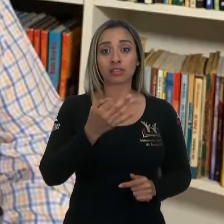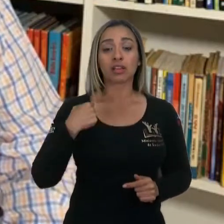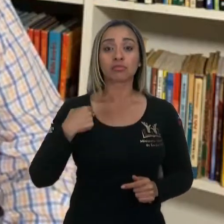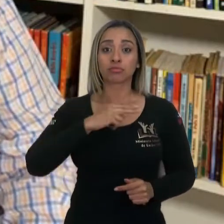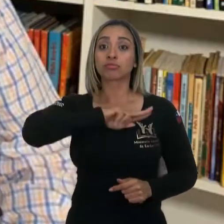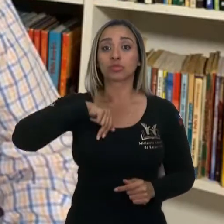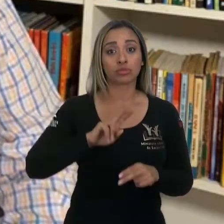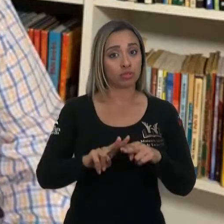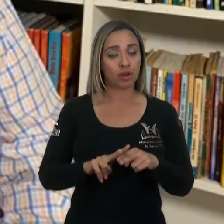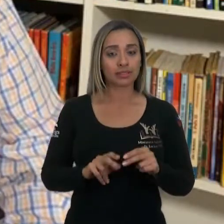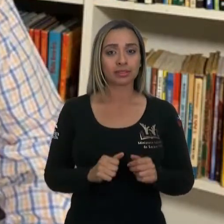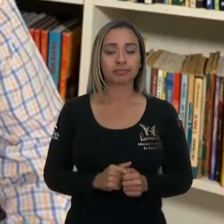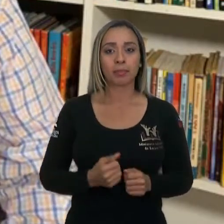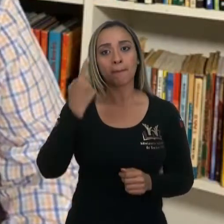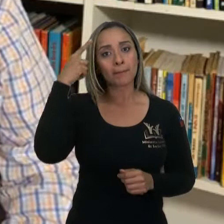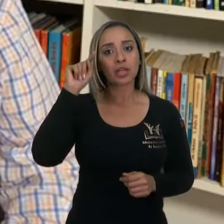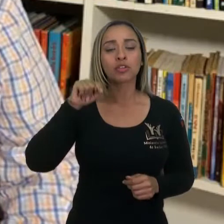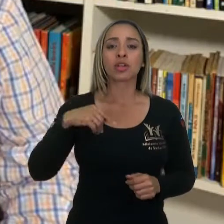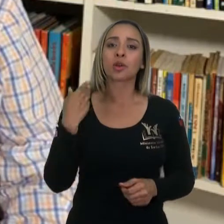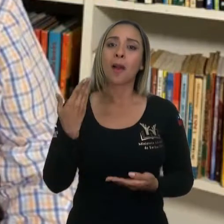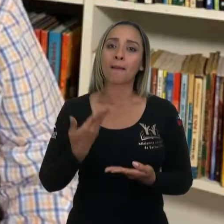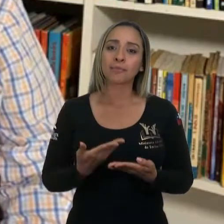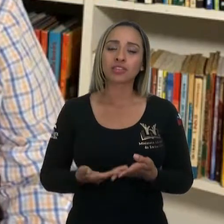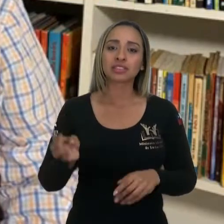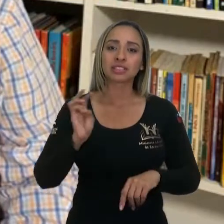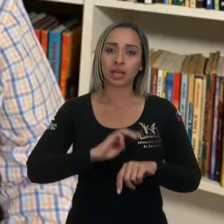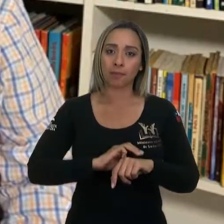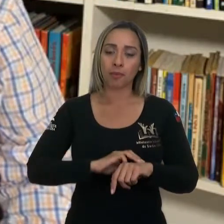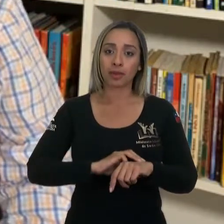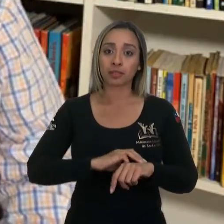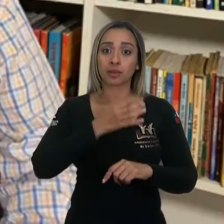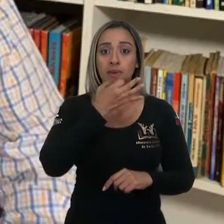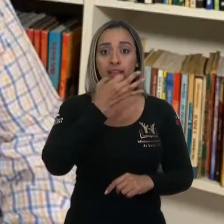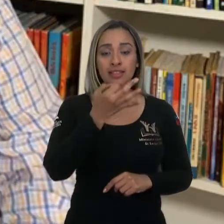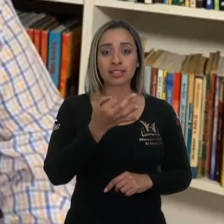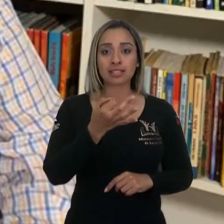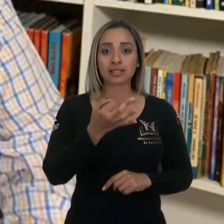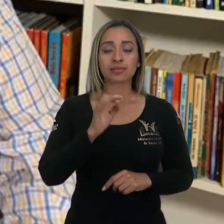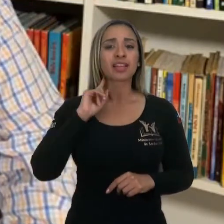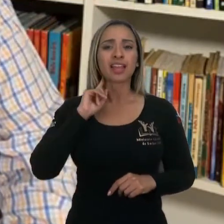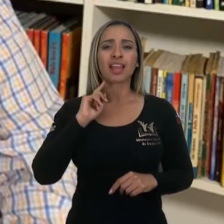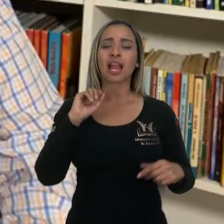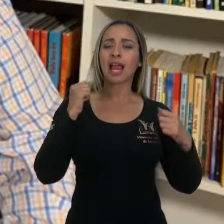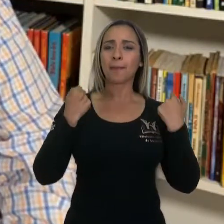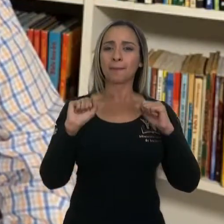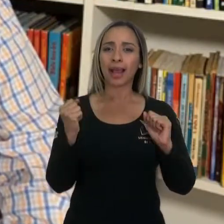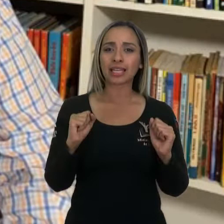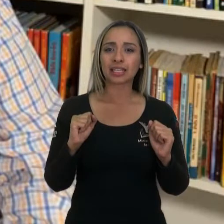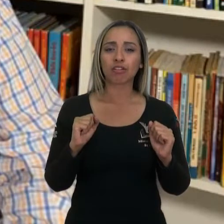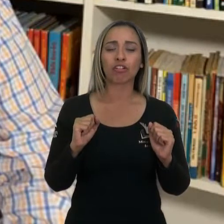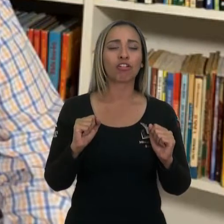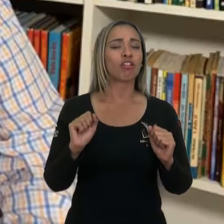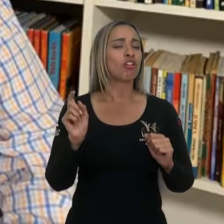dando. Sin embargo yo quiero aprovechar el momento para decir que el pánico